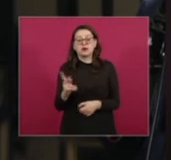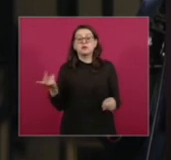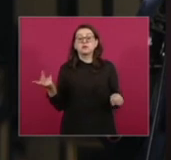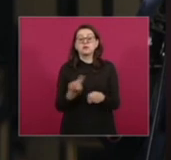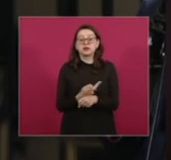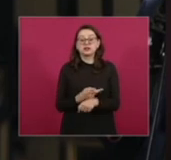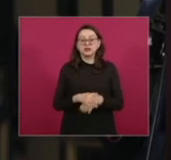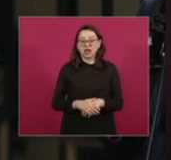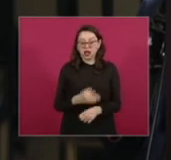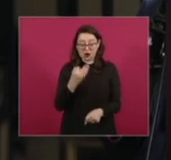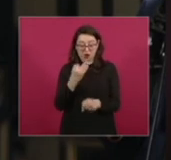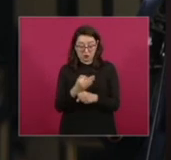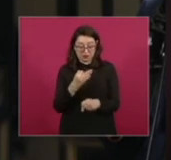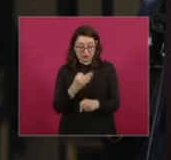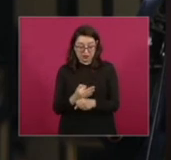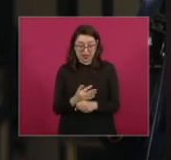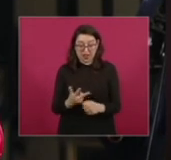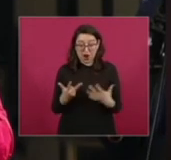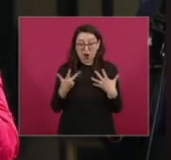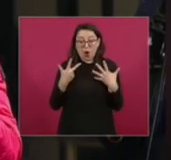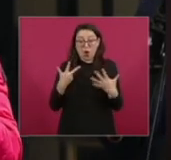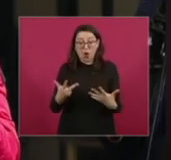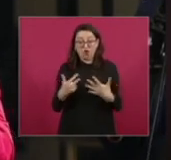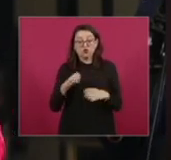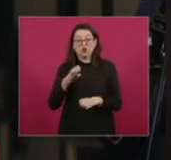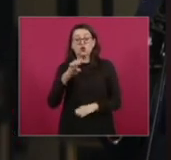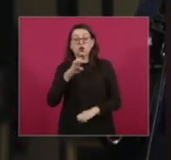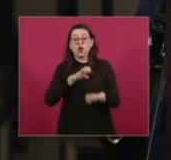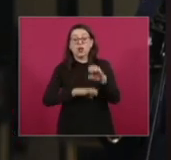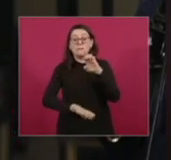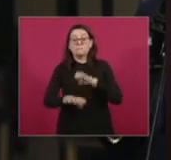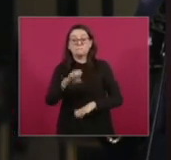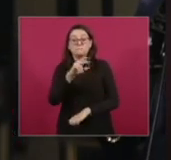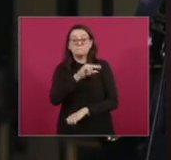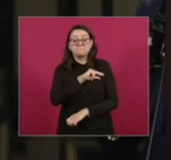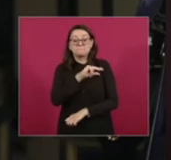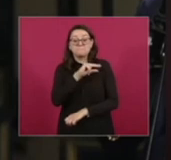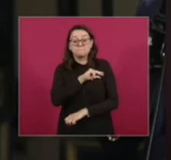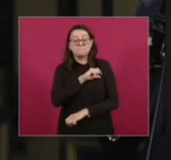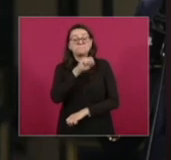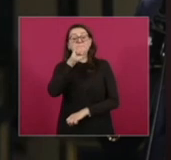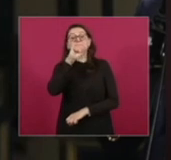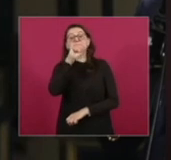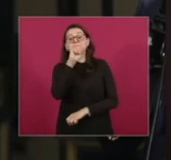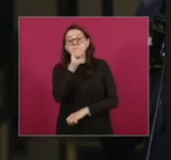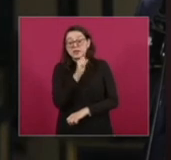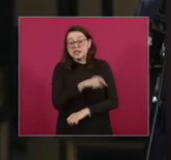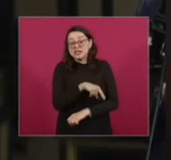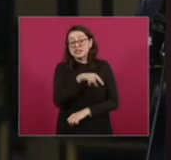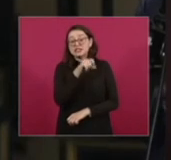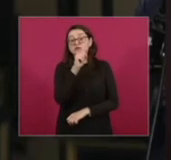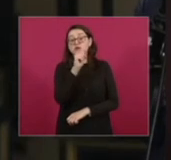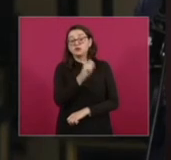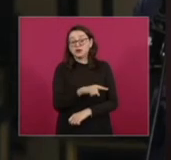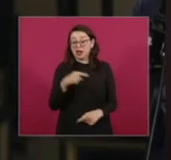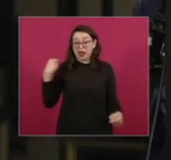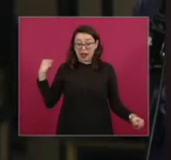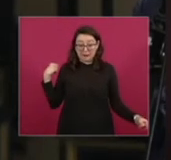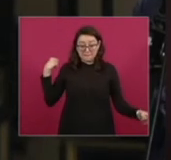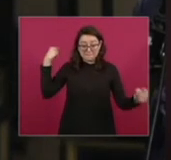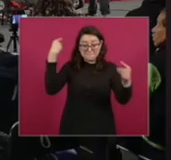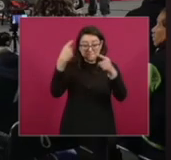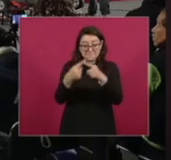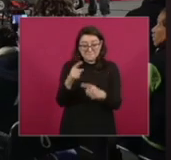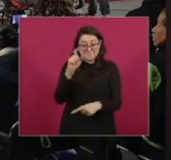8 empresas privadas las que se han privilegiado, al menos en las últimas 2 décadas, a pesar de que no